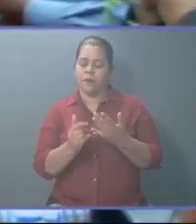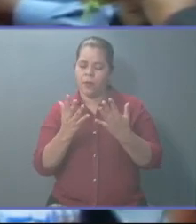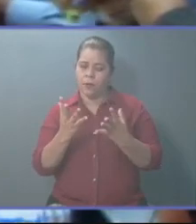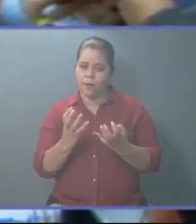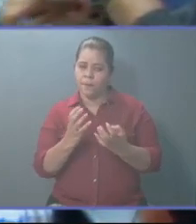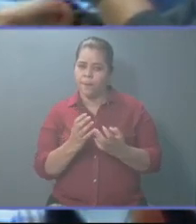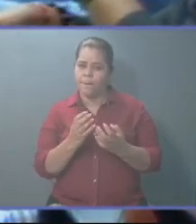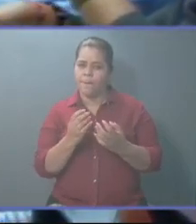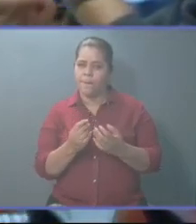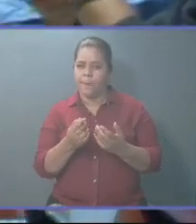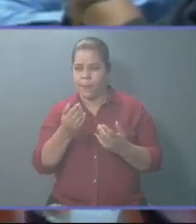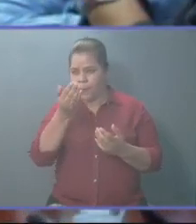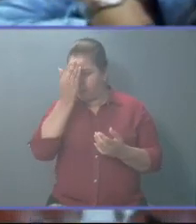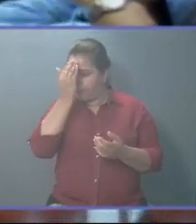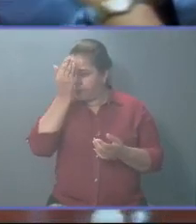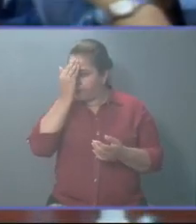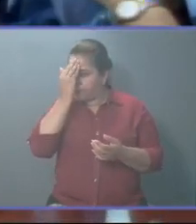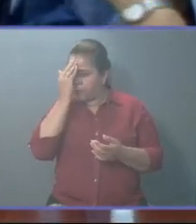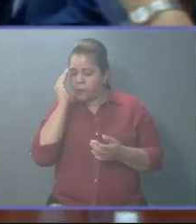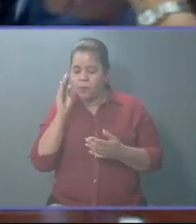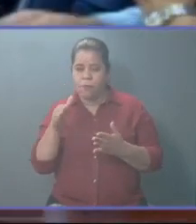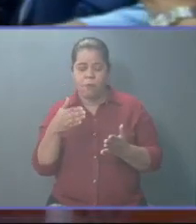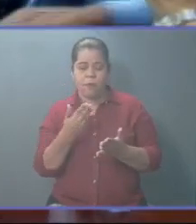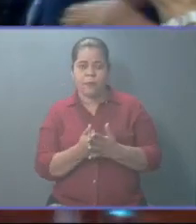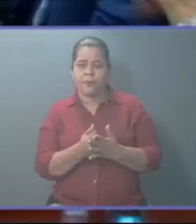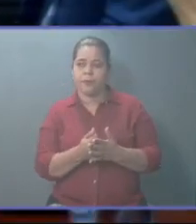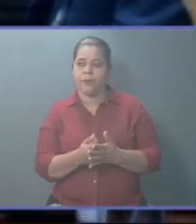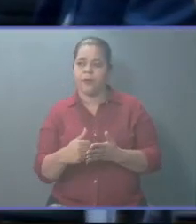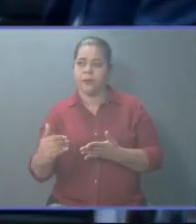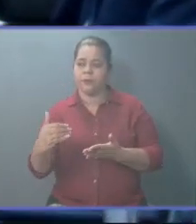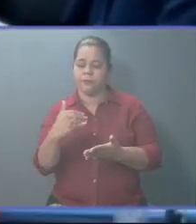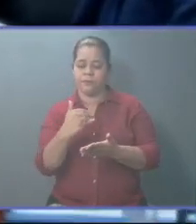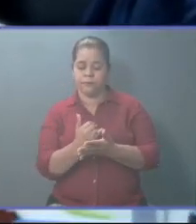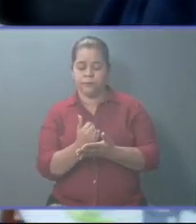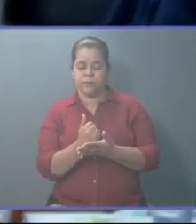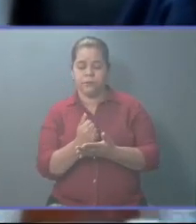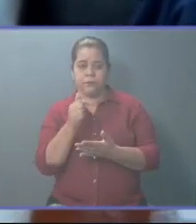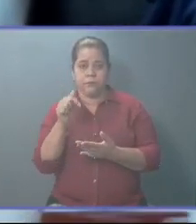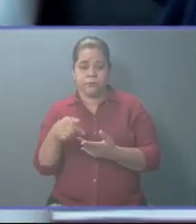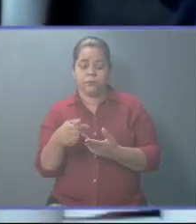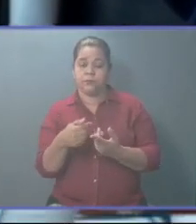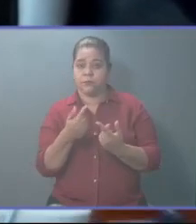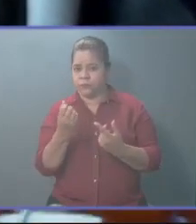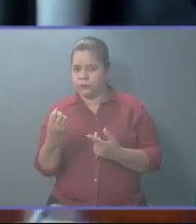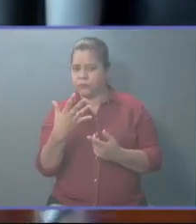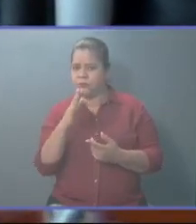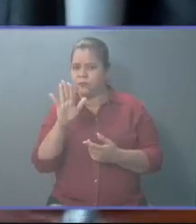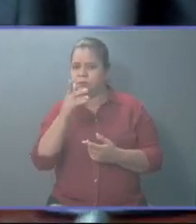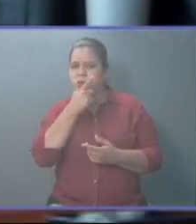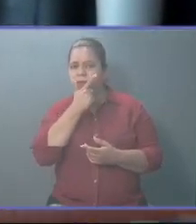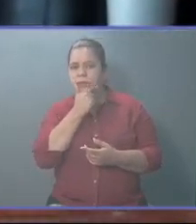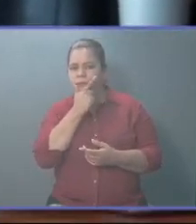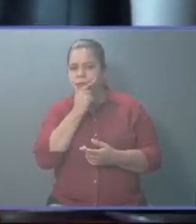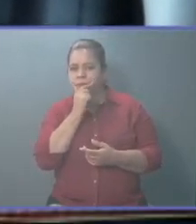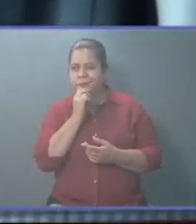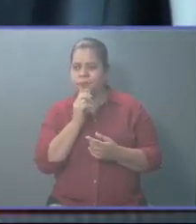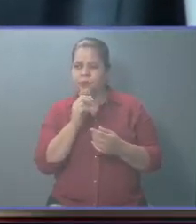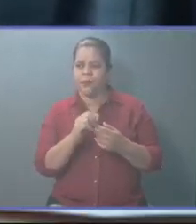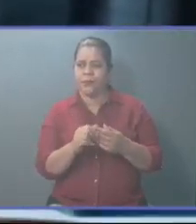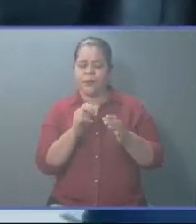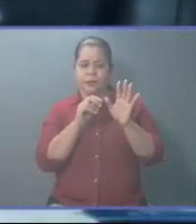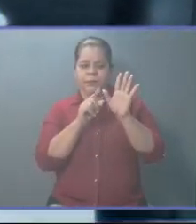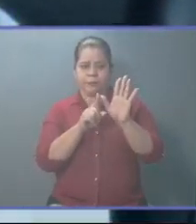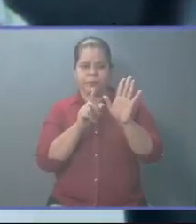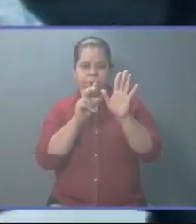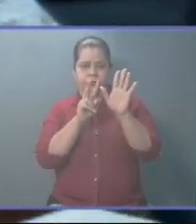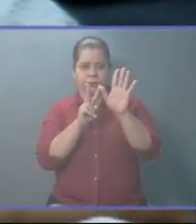por la inquietud del estimado aquí, licenciado. Hay un decreto, el